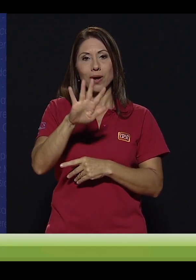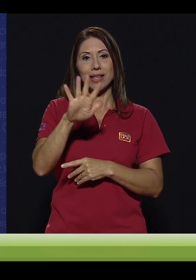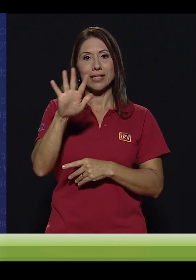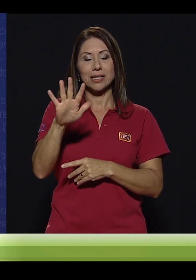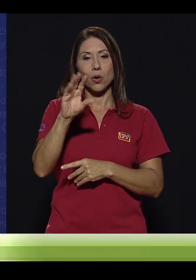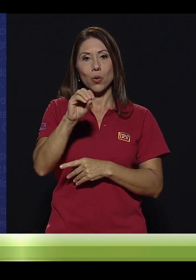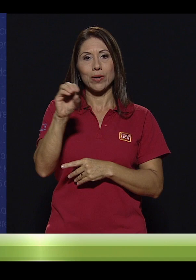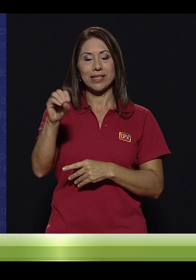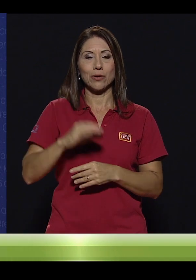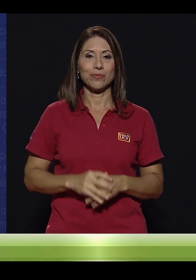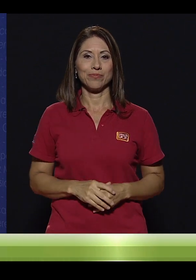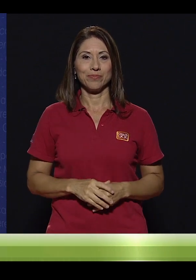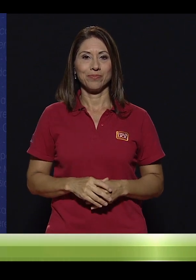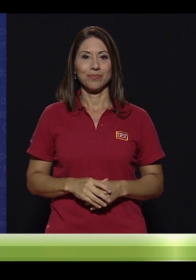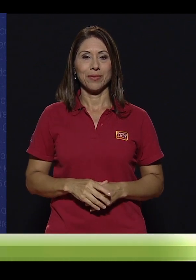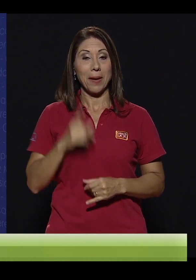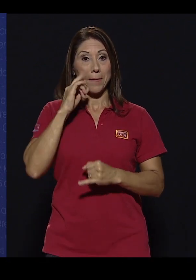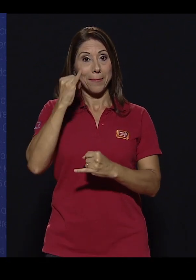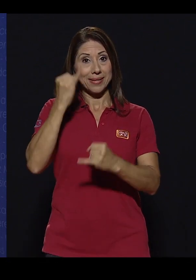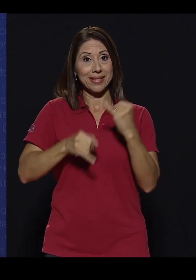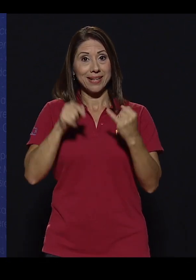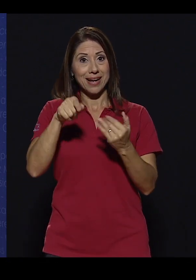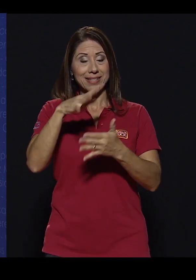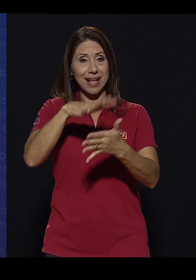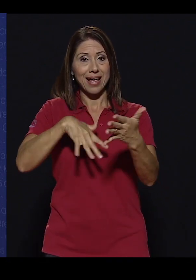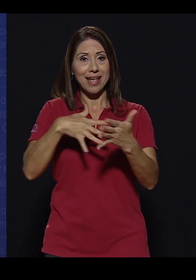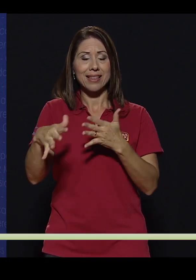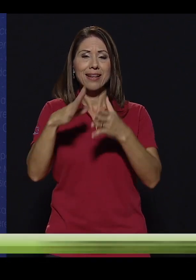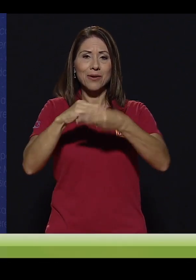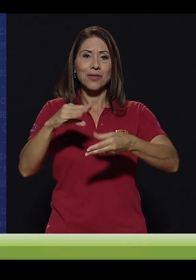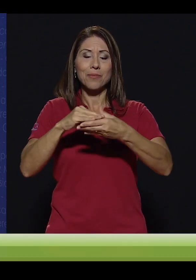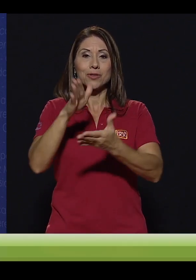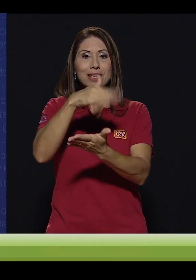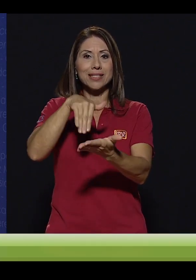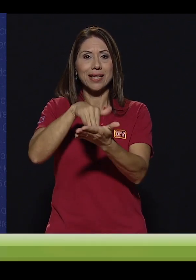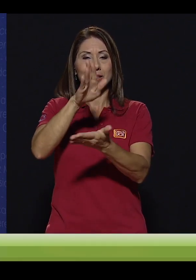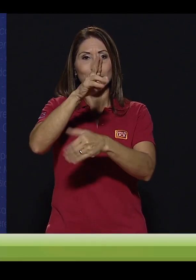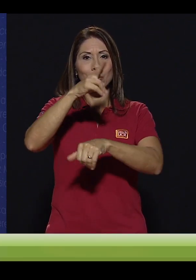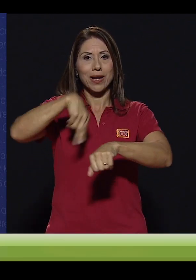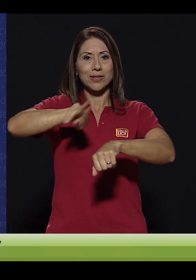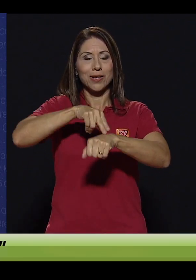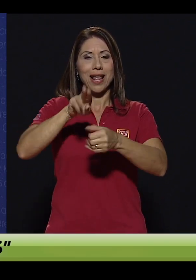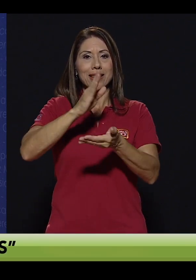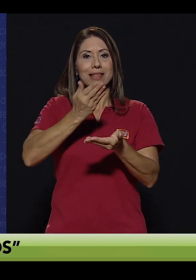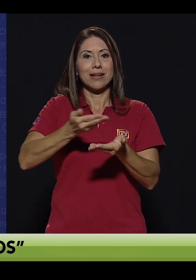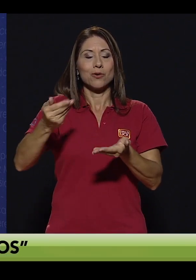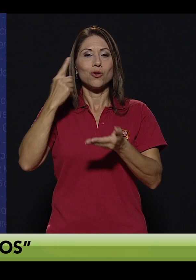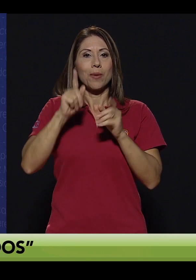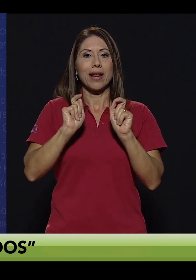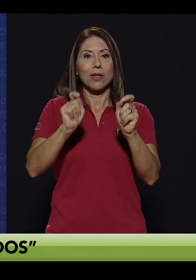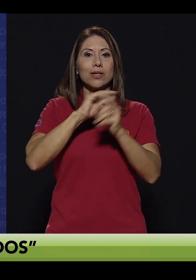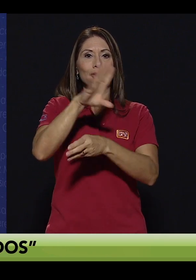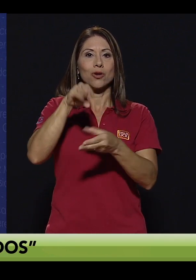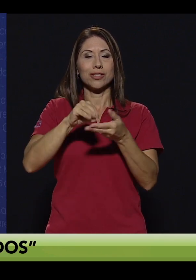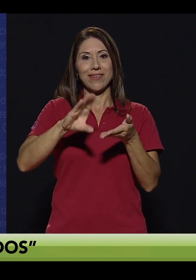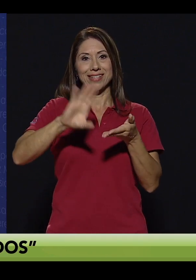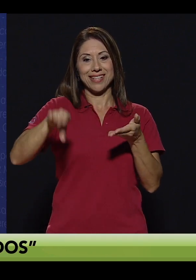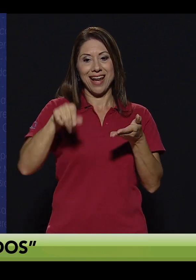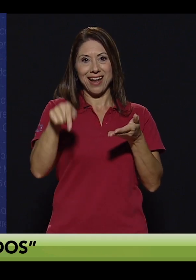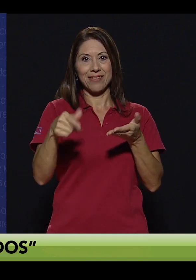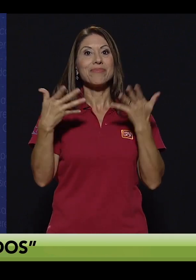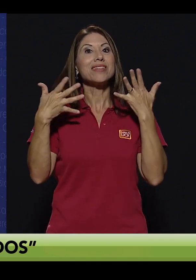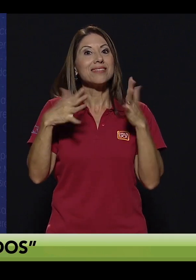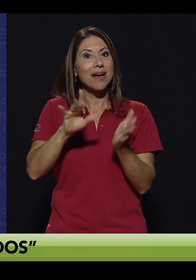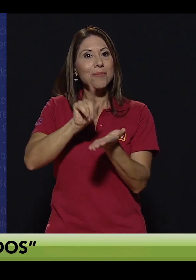45 dobles 0 y para cerrar esta edición de nuestra agenda le contamos que el centro nacional de recursos para la educación inclusiva se